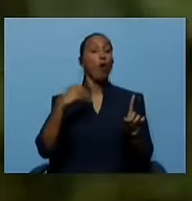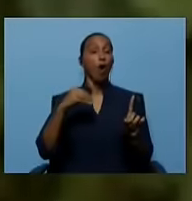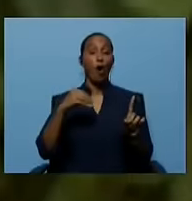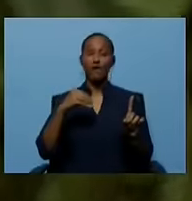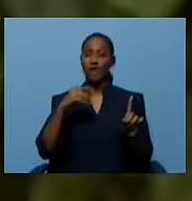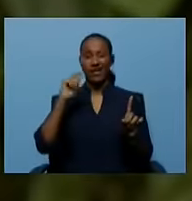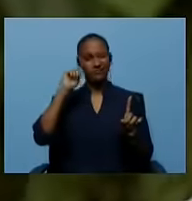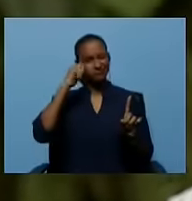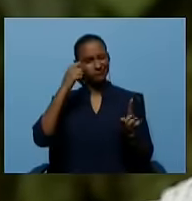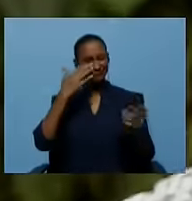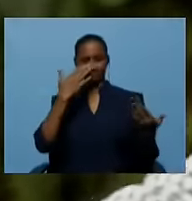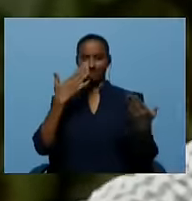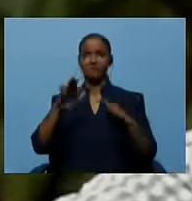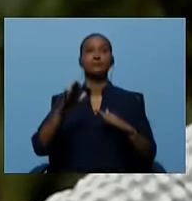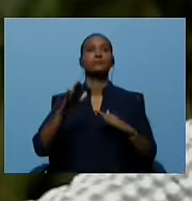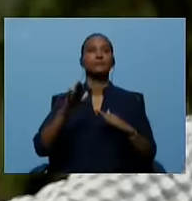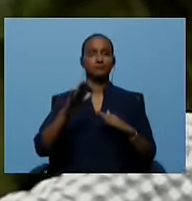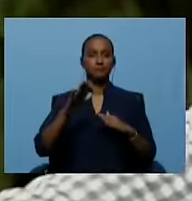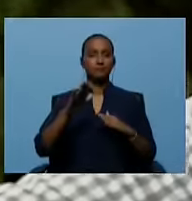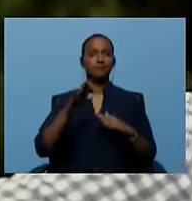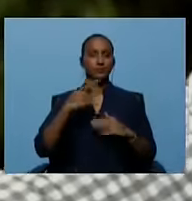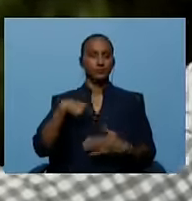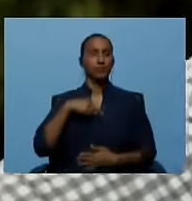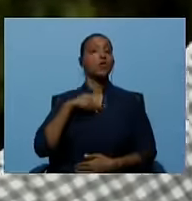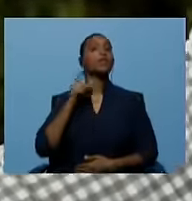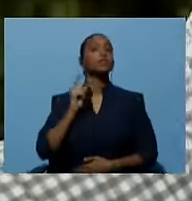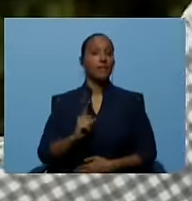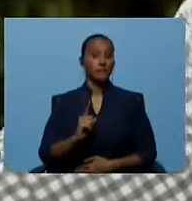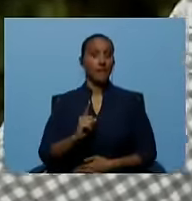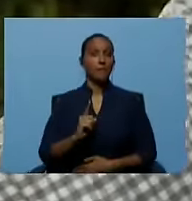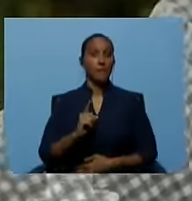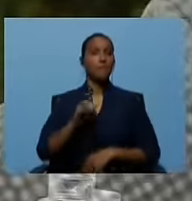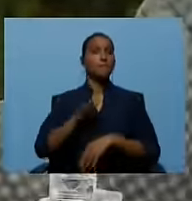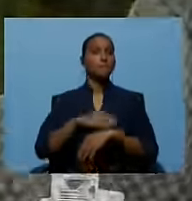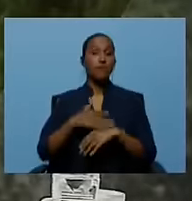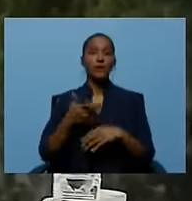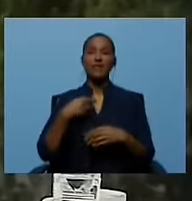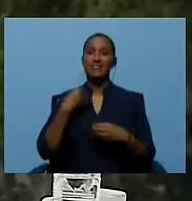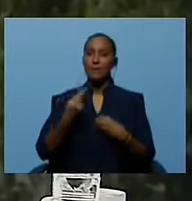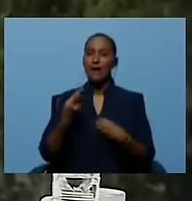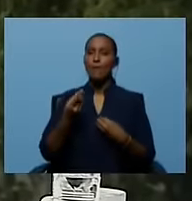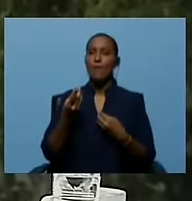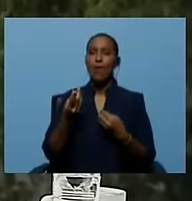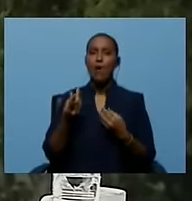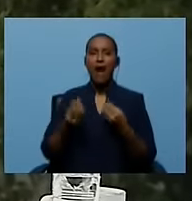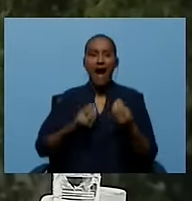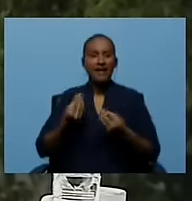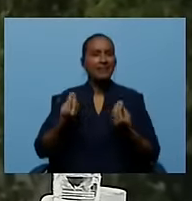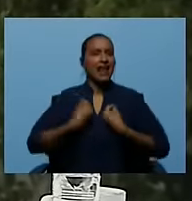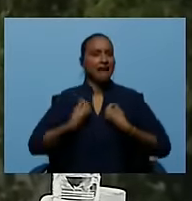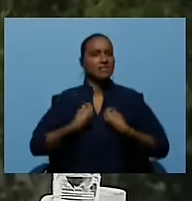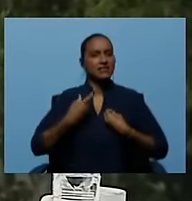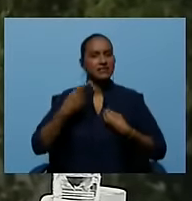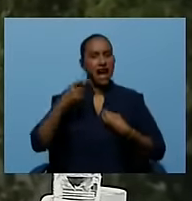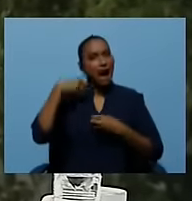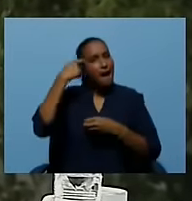que hay que conocer cada vez más. Yo dije la otra vez, Alfred Nazaret, que había que hacer la película de la vida de...